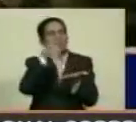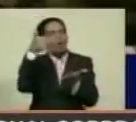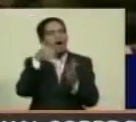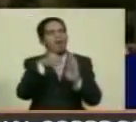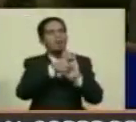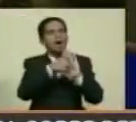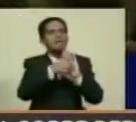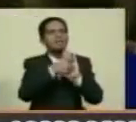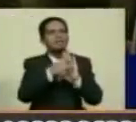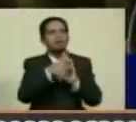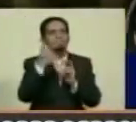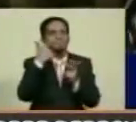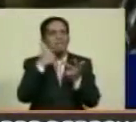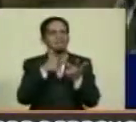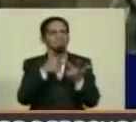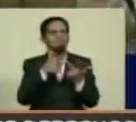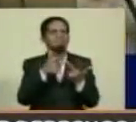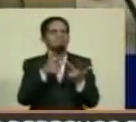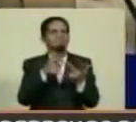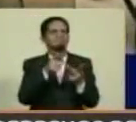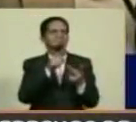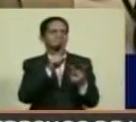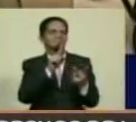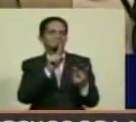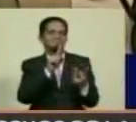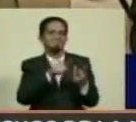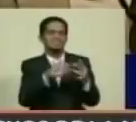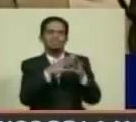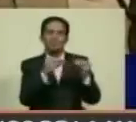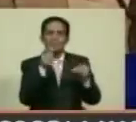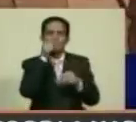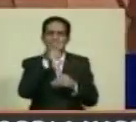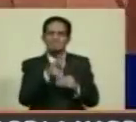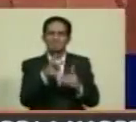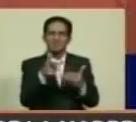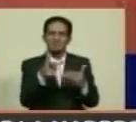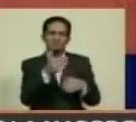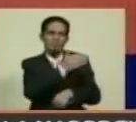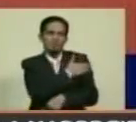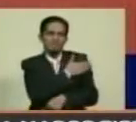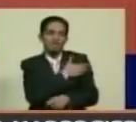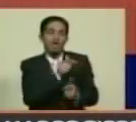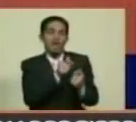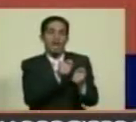de Lilian Tintori, de Leopoldo López, de Antonio Ledesma.